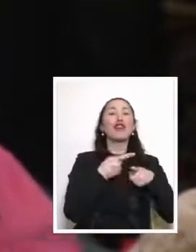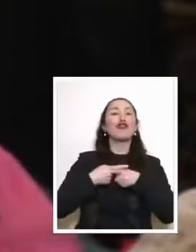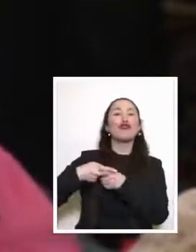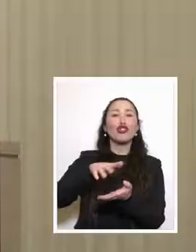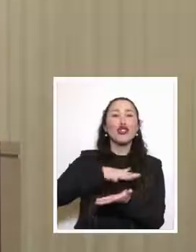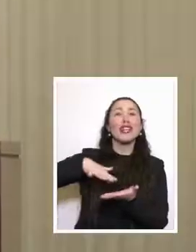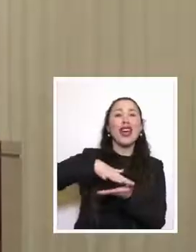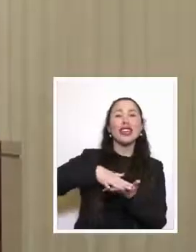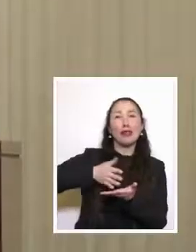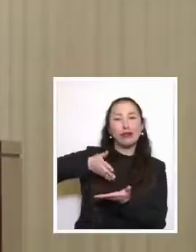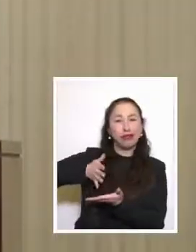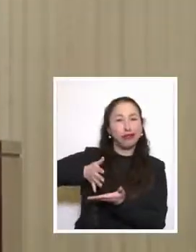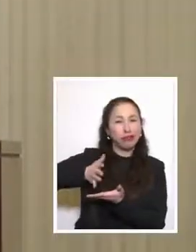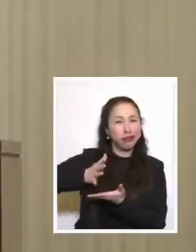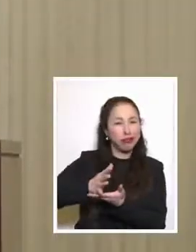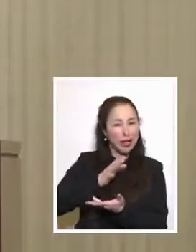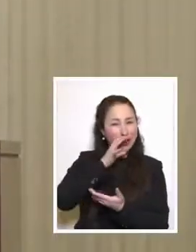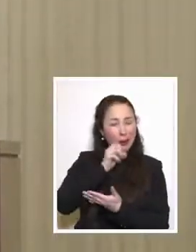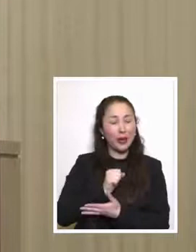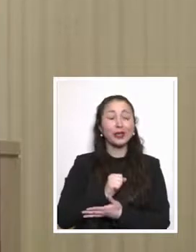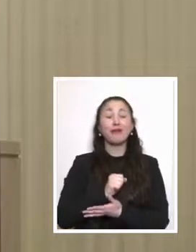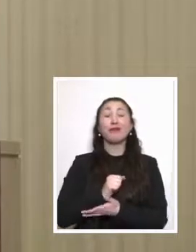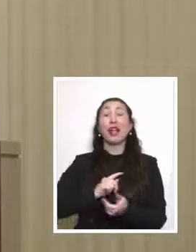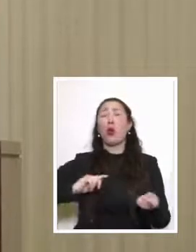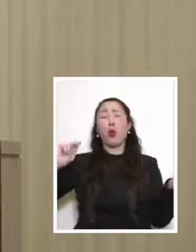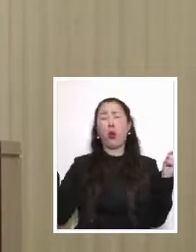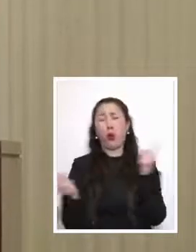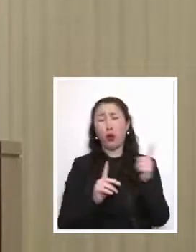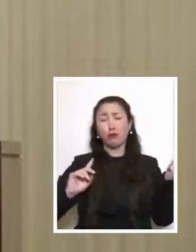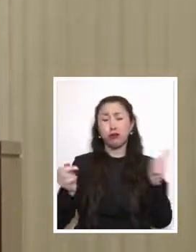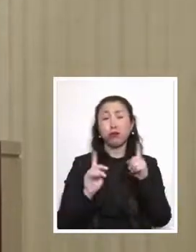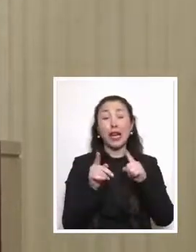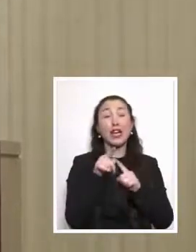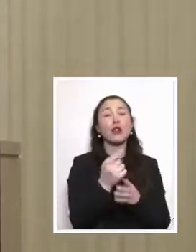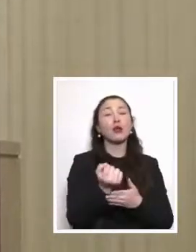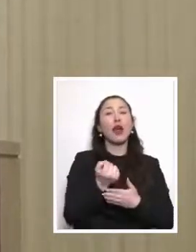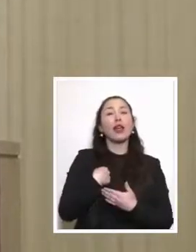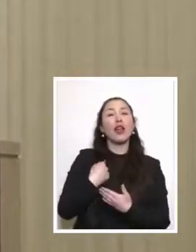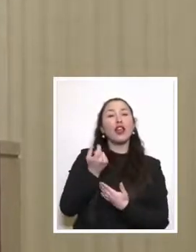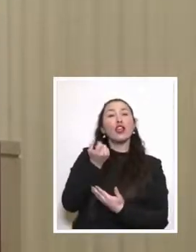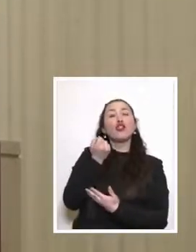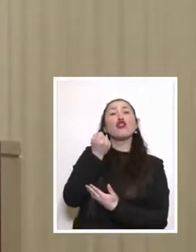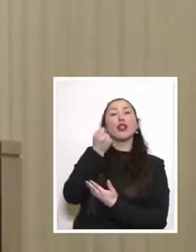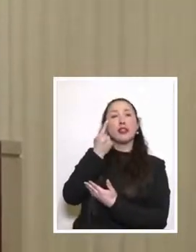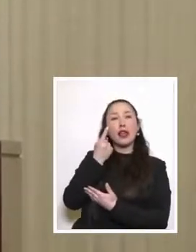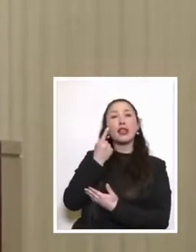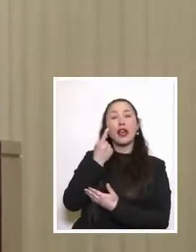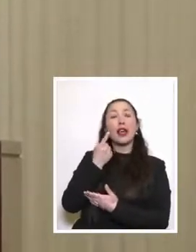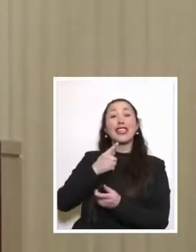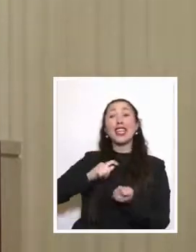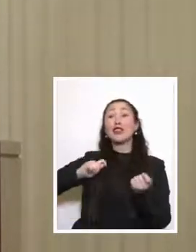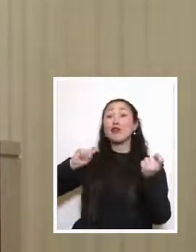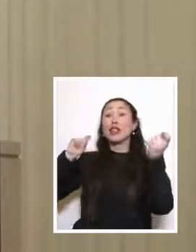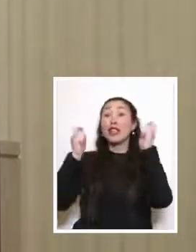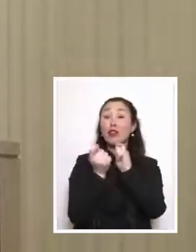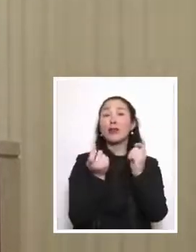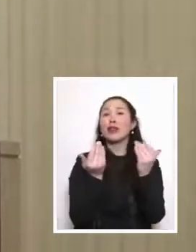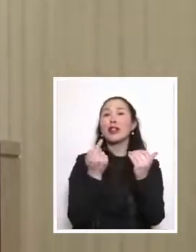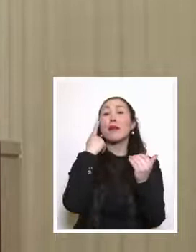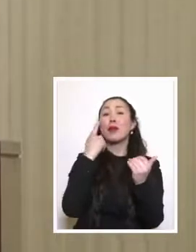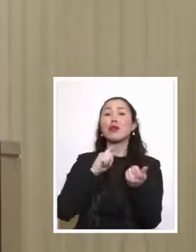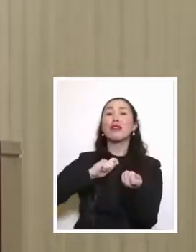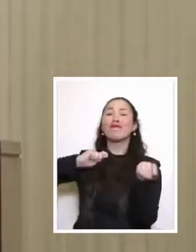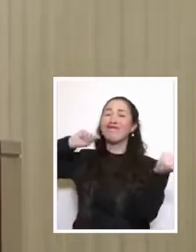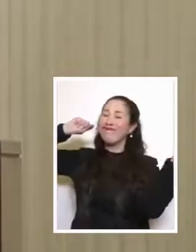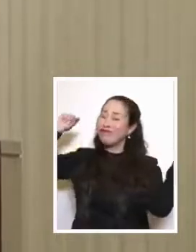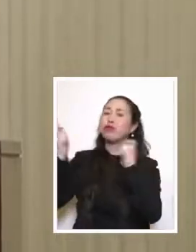resilientes. Igualmente, los cambios acelerados nos han llevado a comprender que se requiere una transformación profunda de nuestras